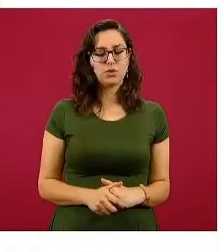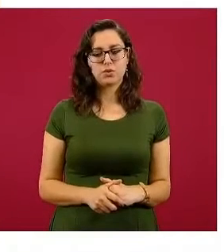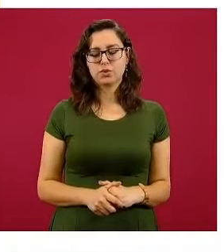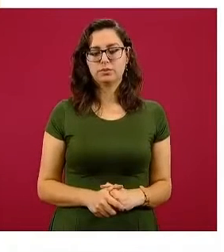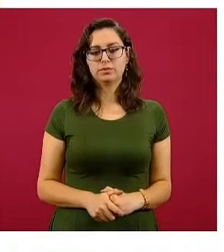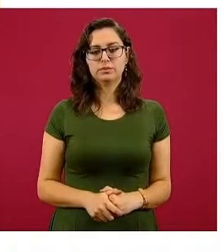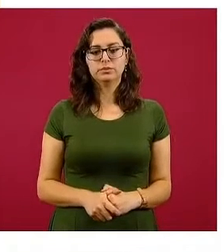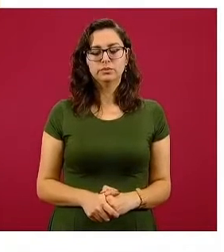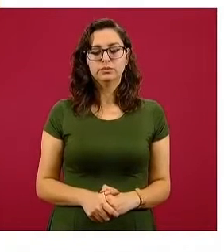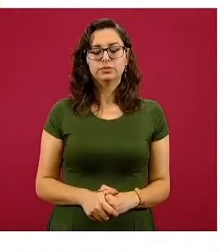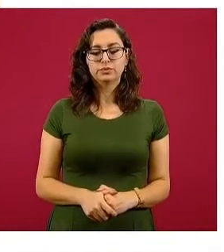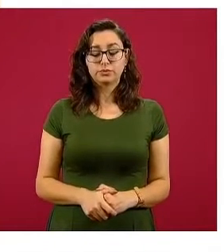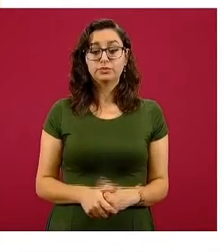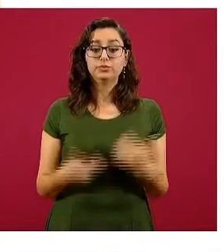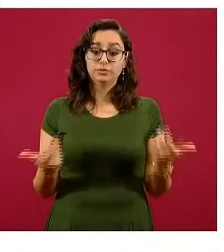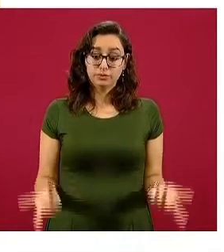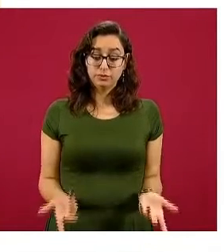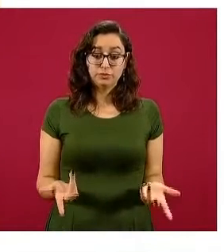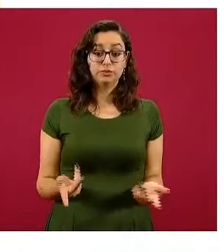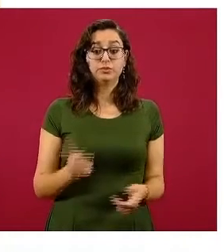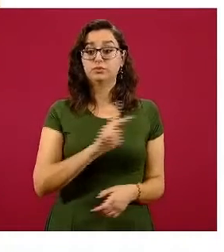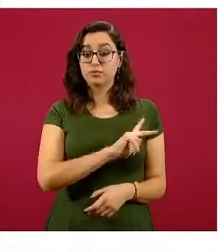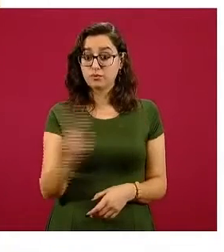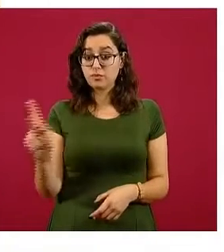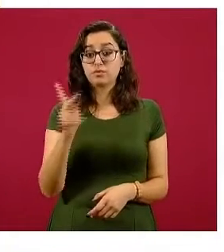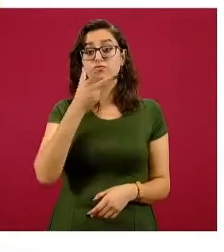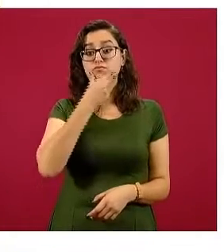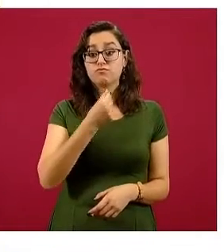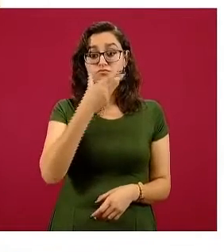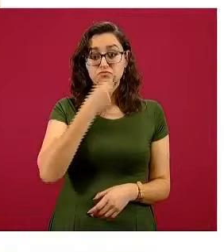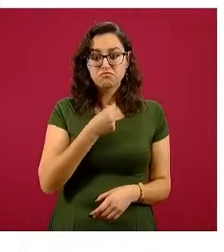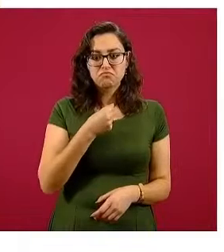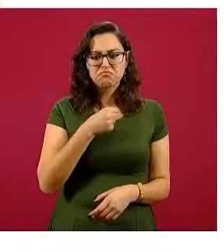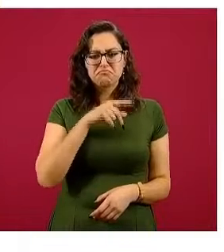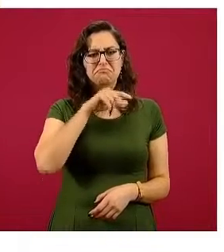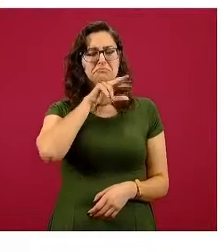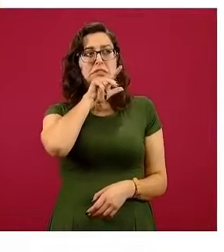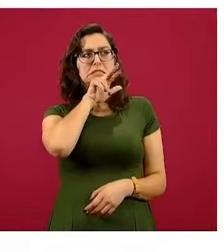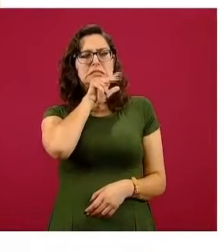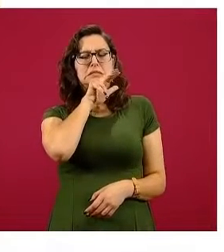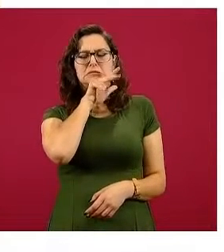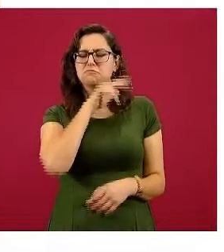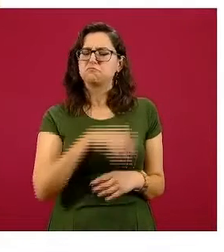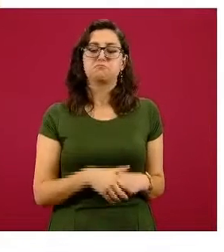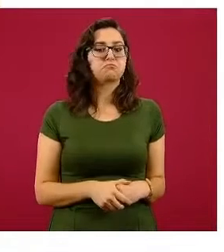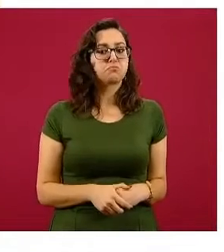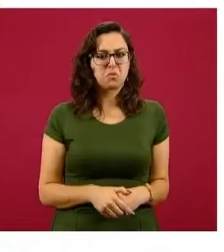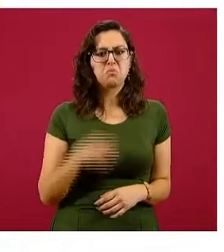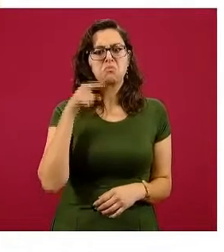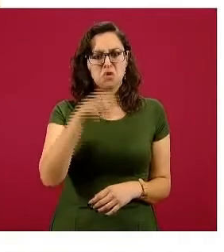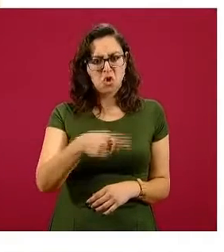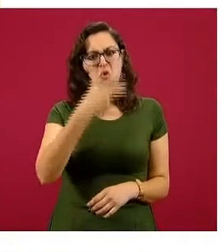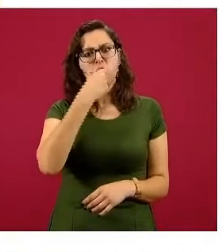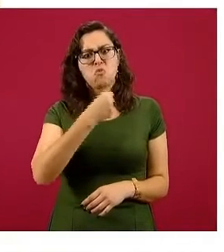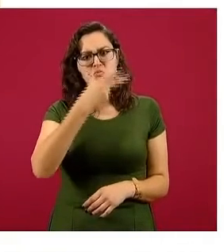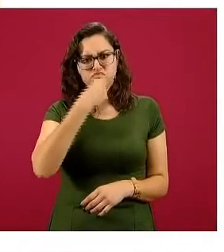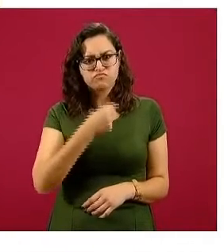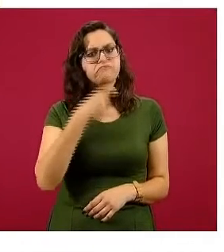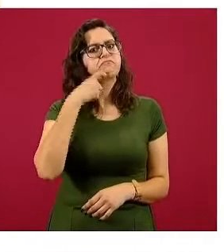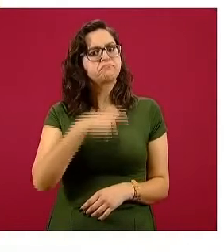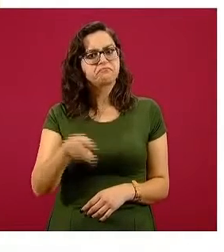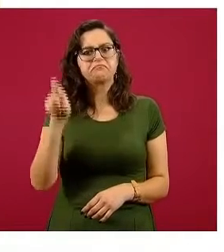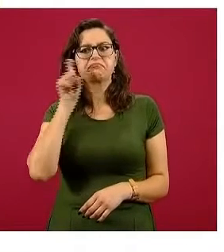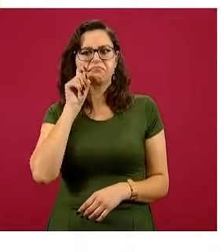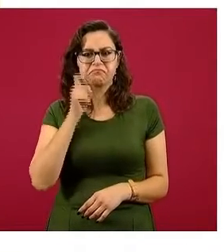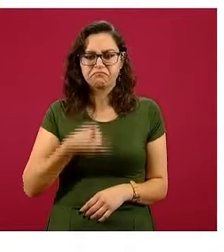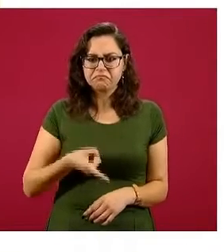sin bisturí. Entonces, todos los hombres, que no se preocupen, la virilidad va a seguir al